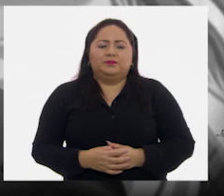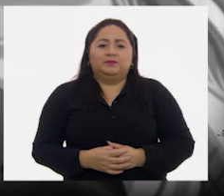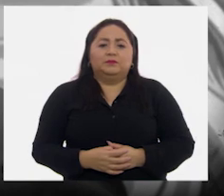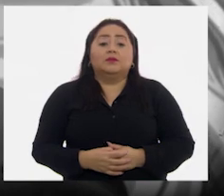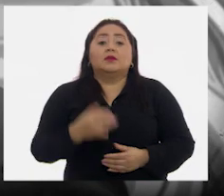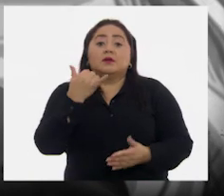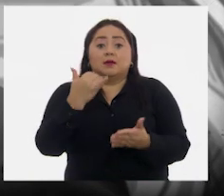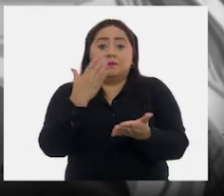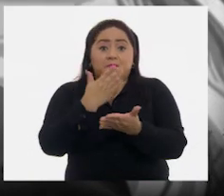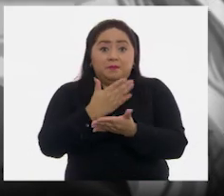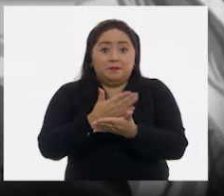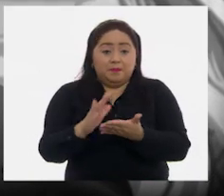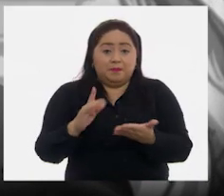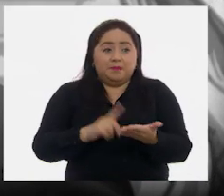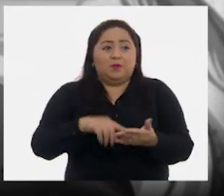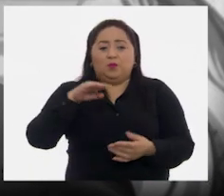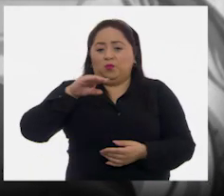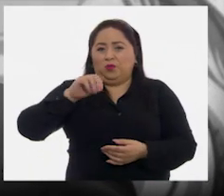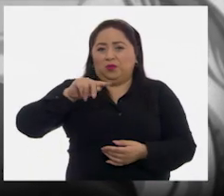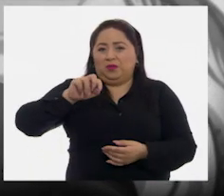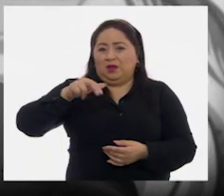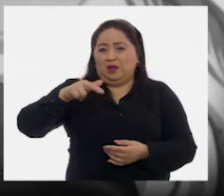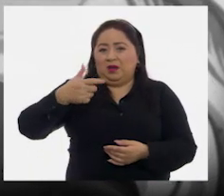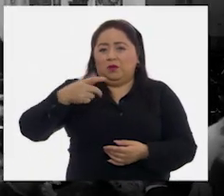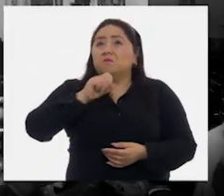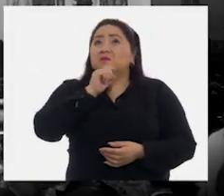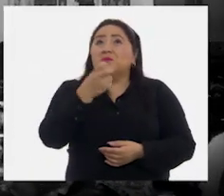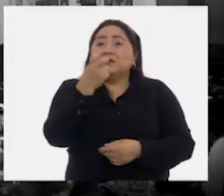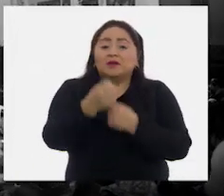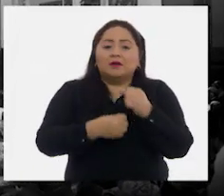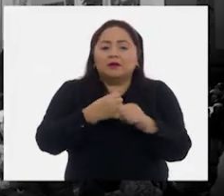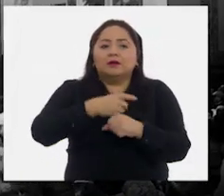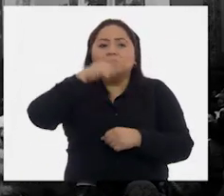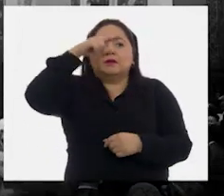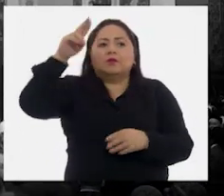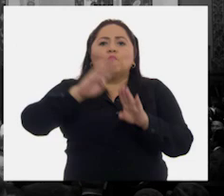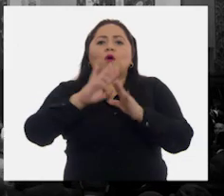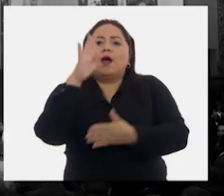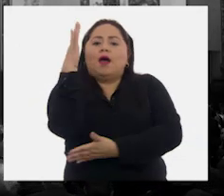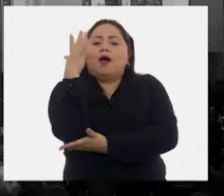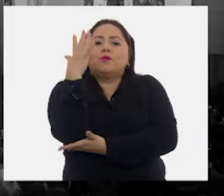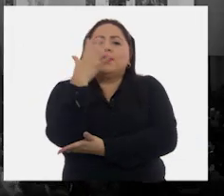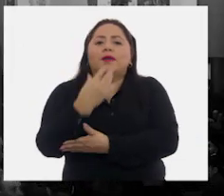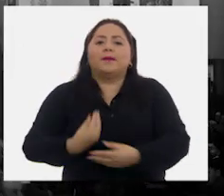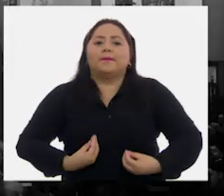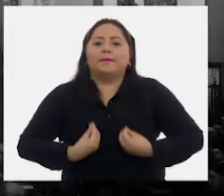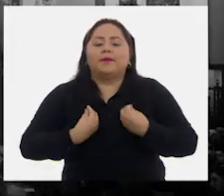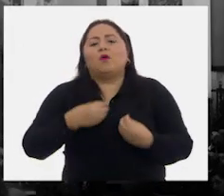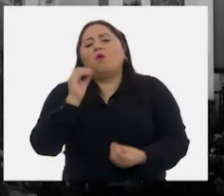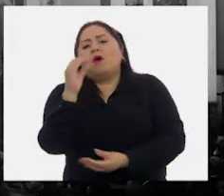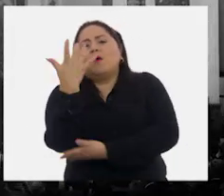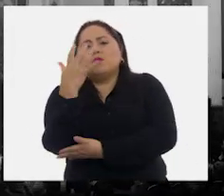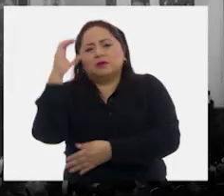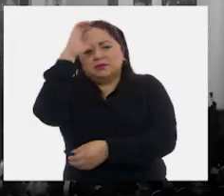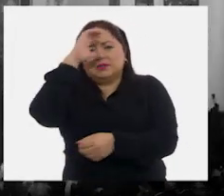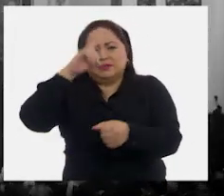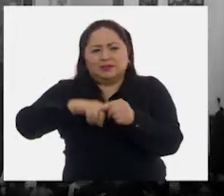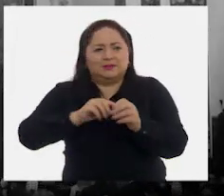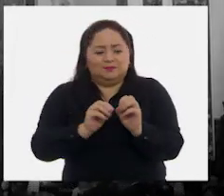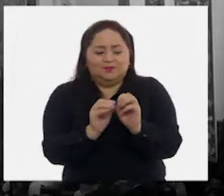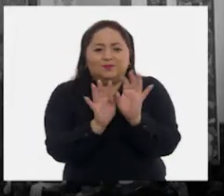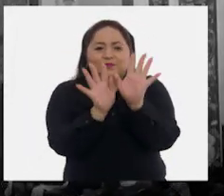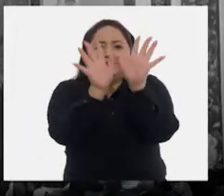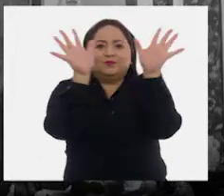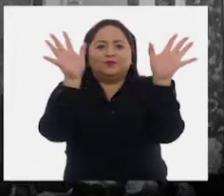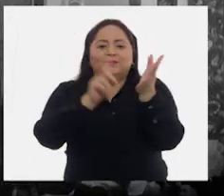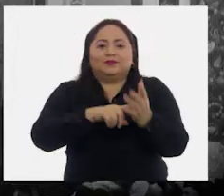Por su parte, Roberto Montenegro pintó ese mismo año el Árbol de la Vida, o Árbol de la Ciencia, en el Extemplo y